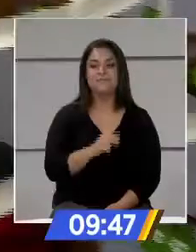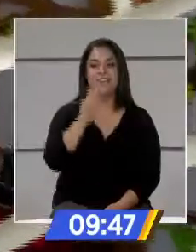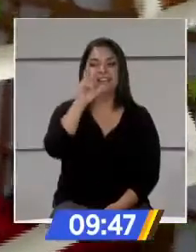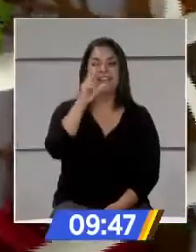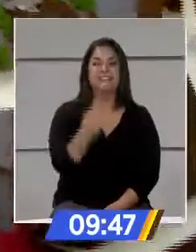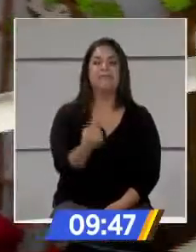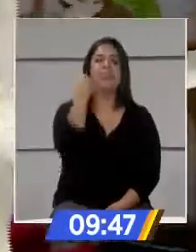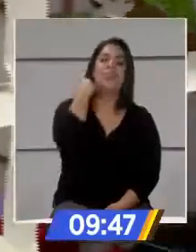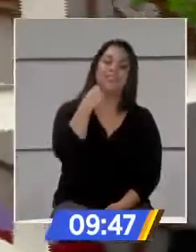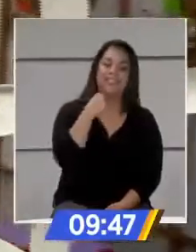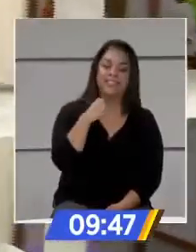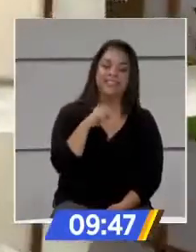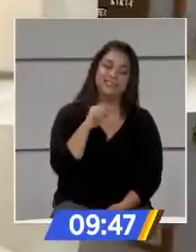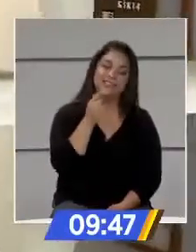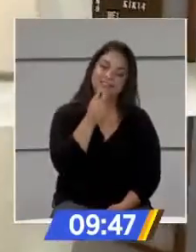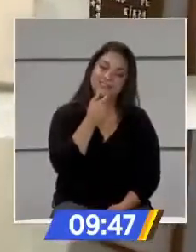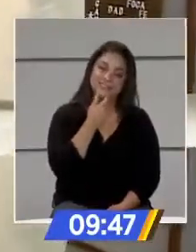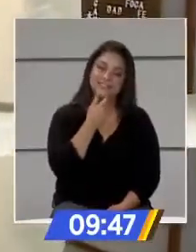Ay, no. 3.